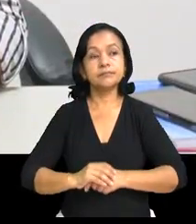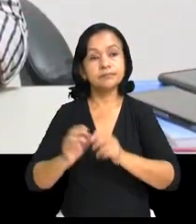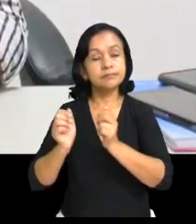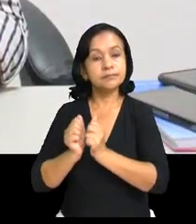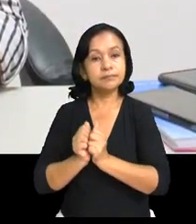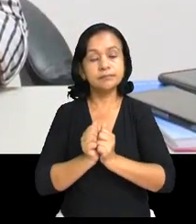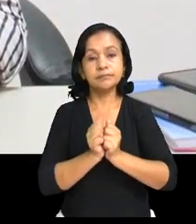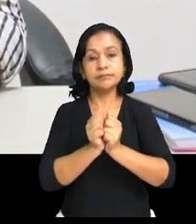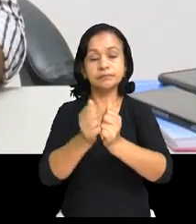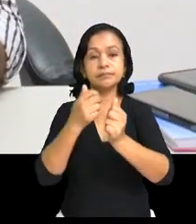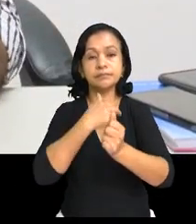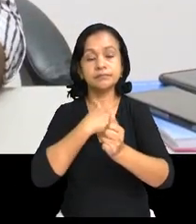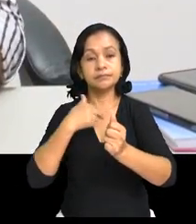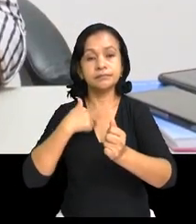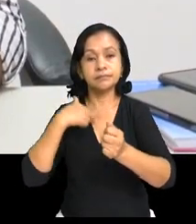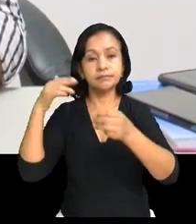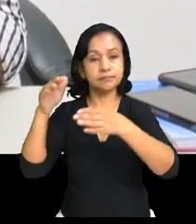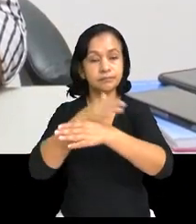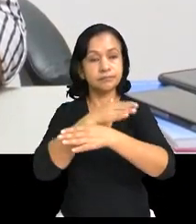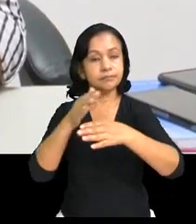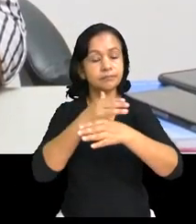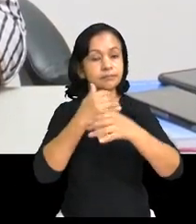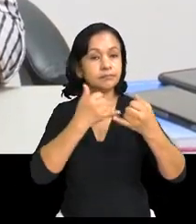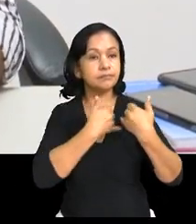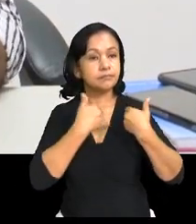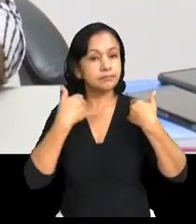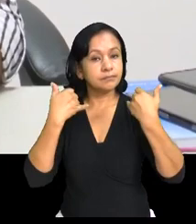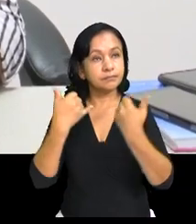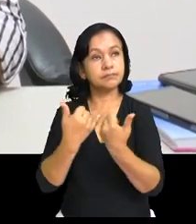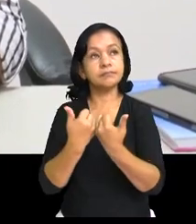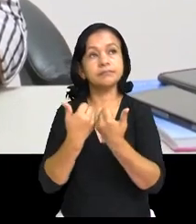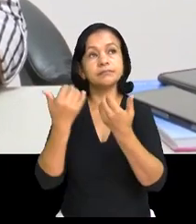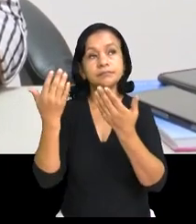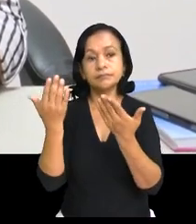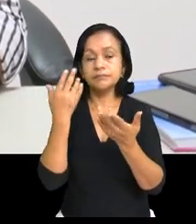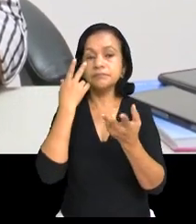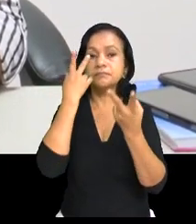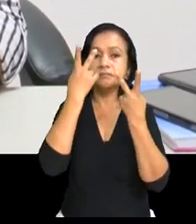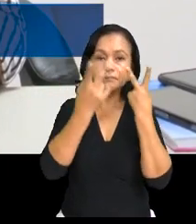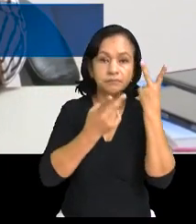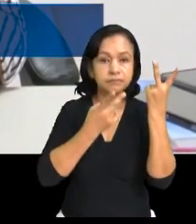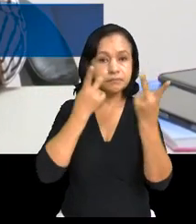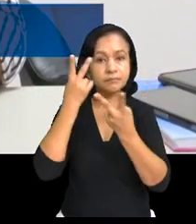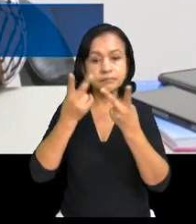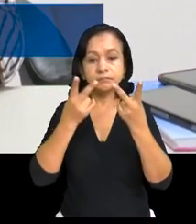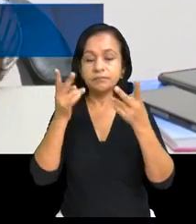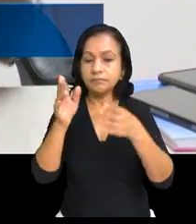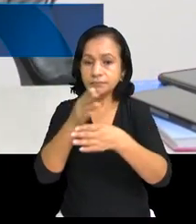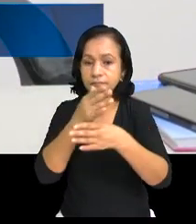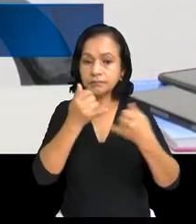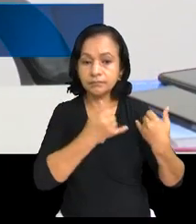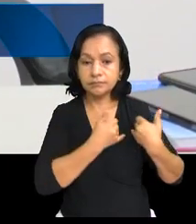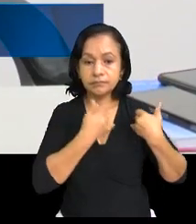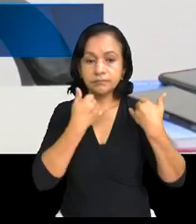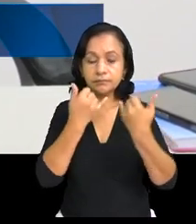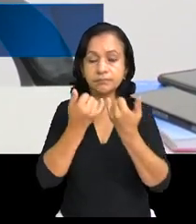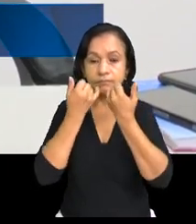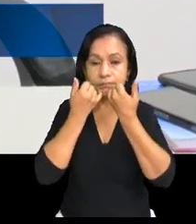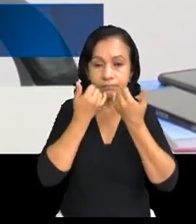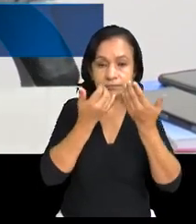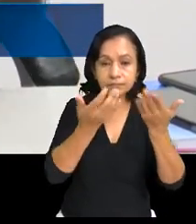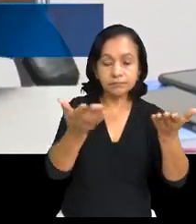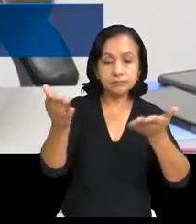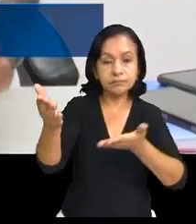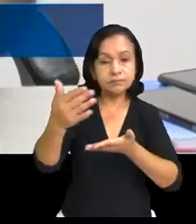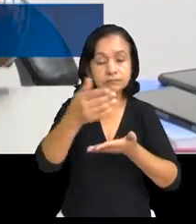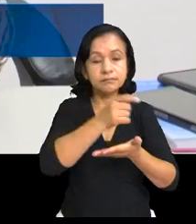acompañamiento se hizo desde las diferentes instituciones y se hicieron una serie de visitas a niveles institucionales para ir recopilando información e ir